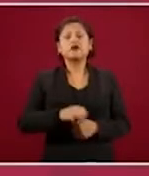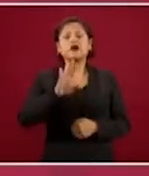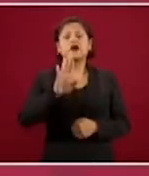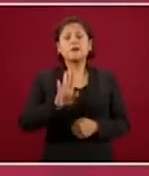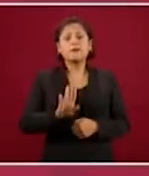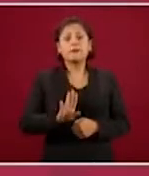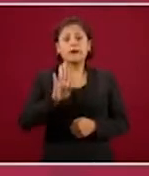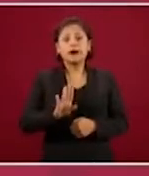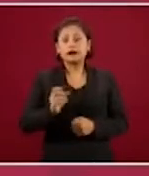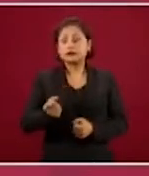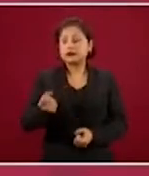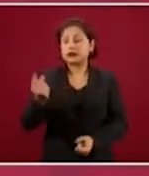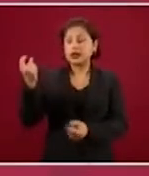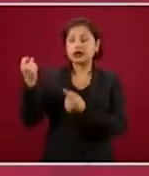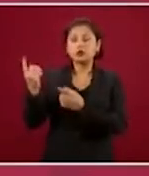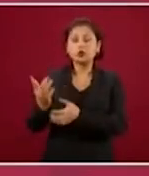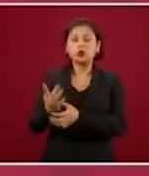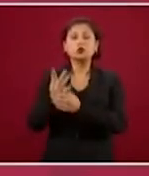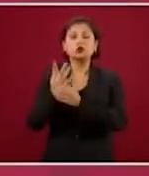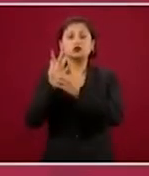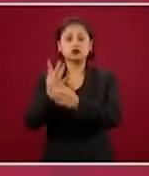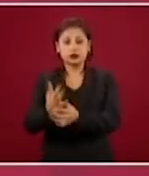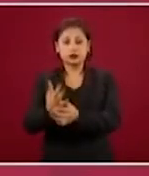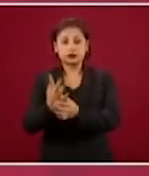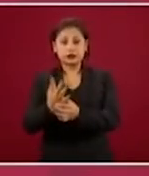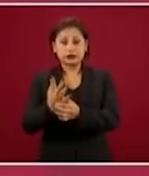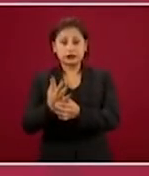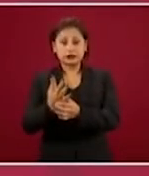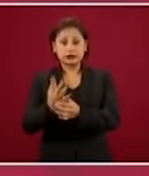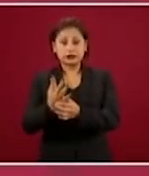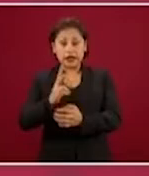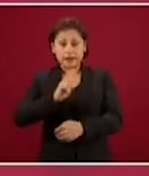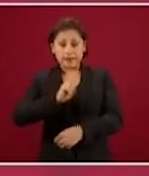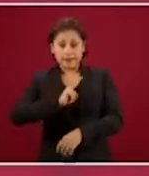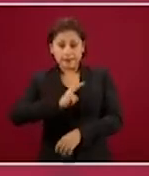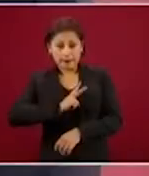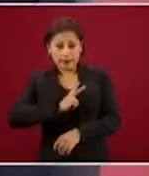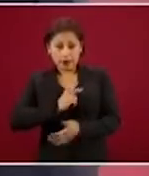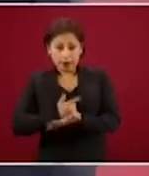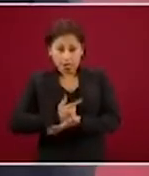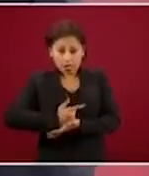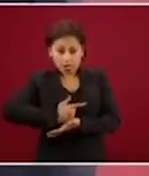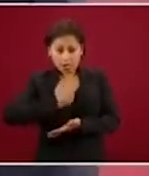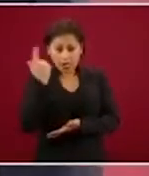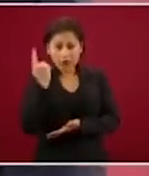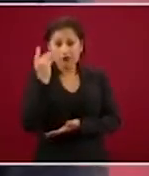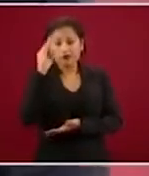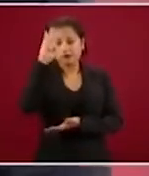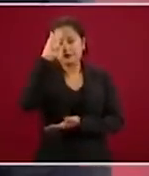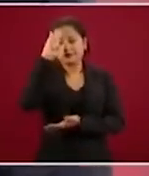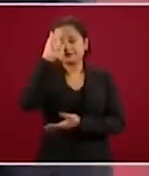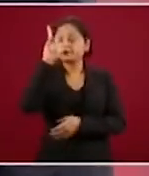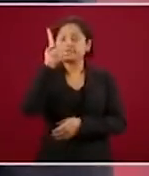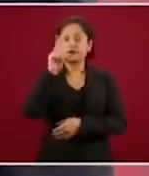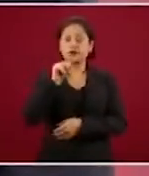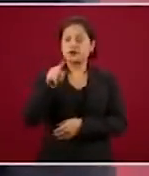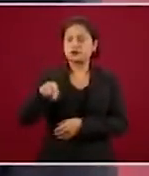dañino, tan fatal este virus, llamado coronavirus.